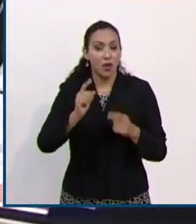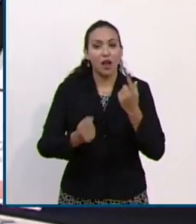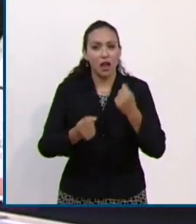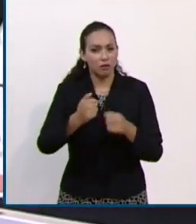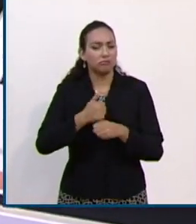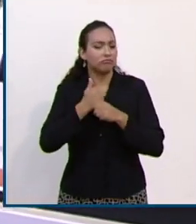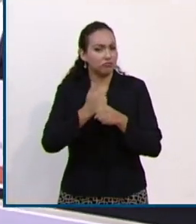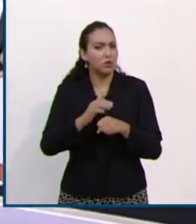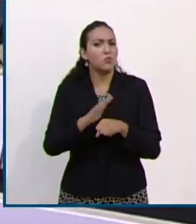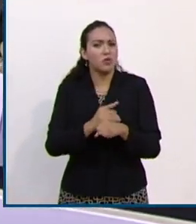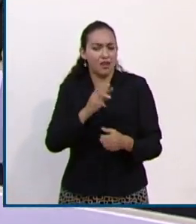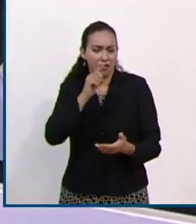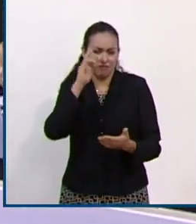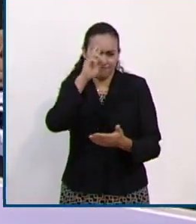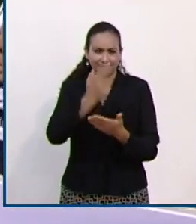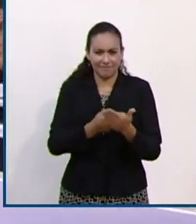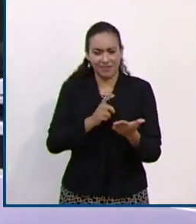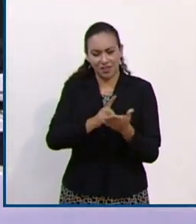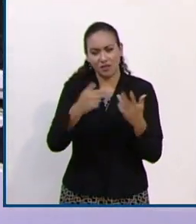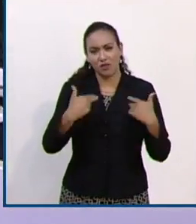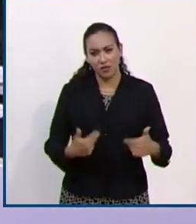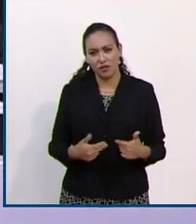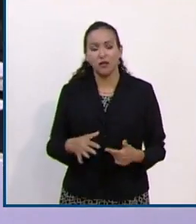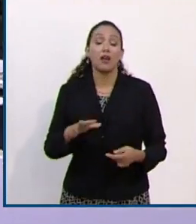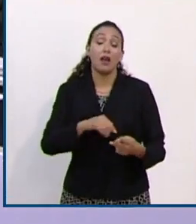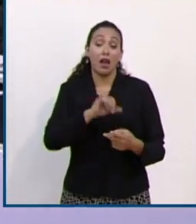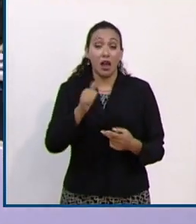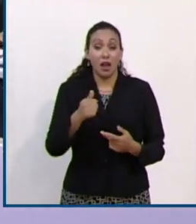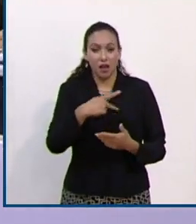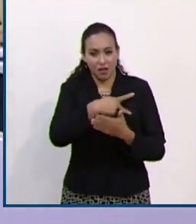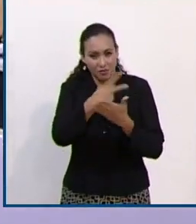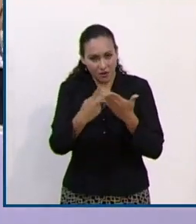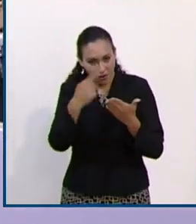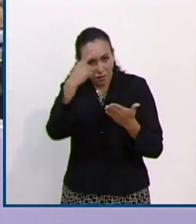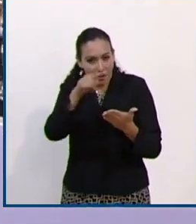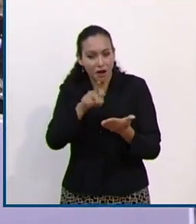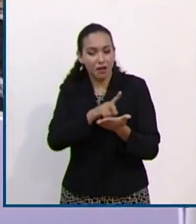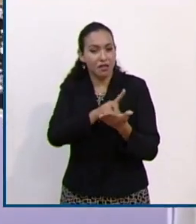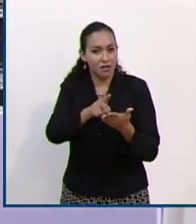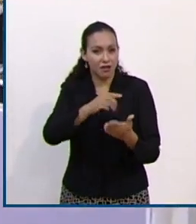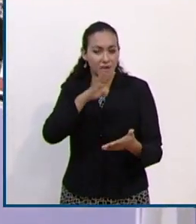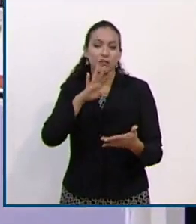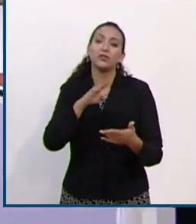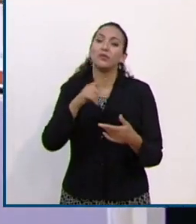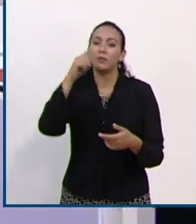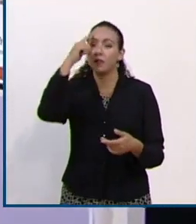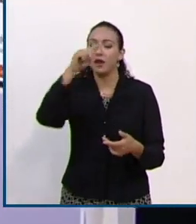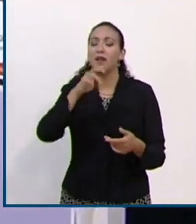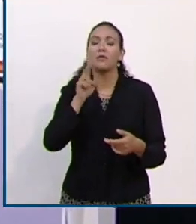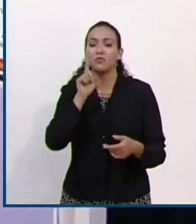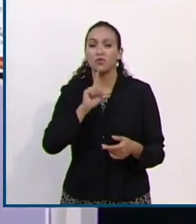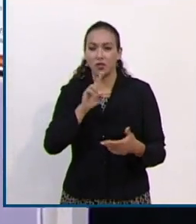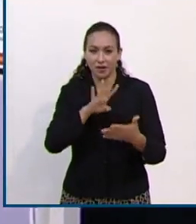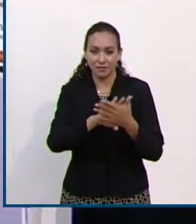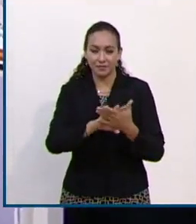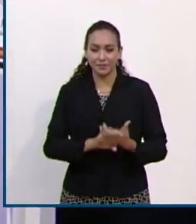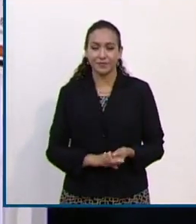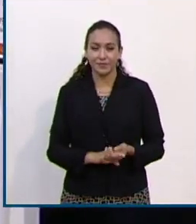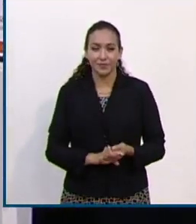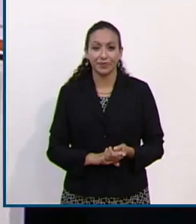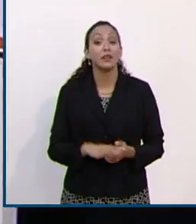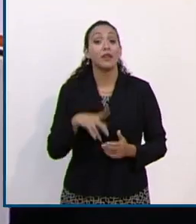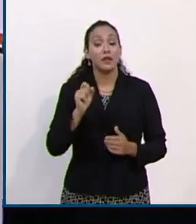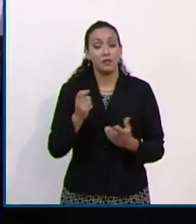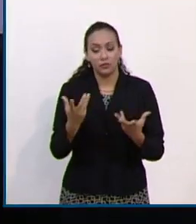humanos, así como el desarrollo de un programa de justicia penal y género. En 2019, la Corte asumió la coordinación de